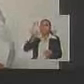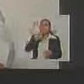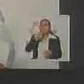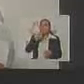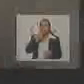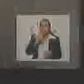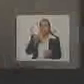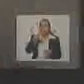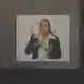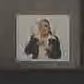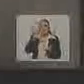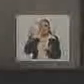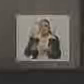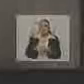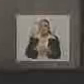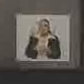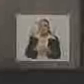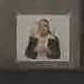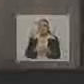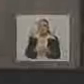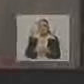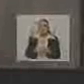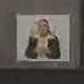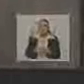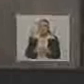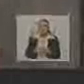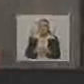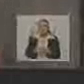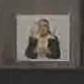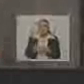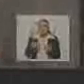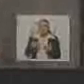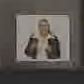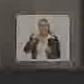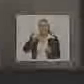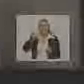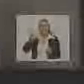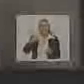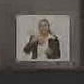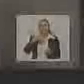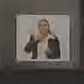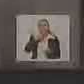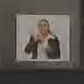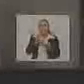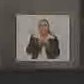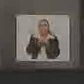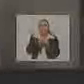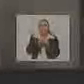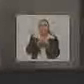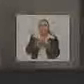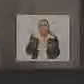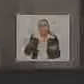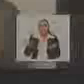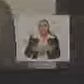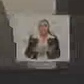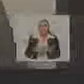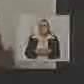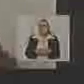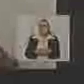gracias. Gracias, y continuamos con el uso de la voz para el candidato del partido Morena.